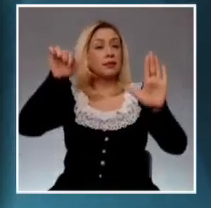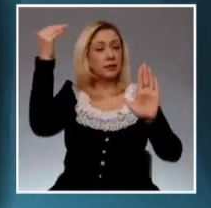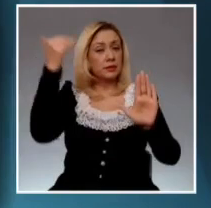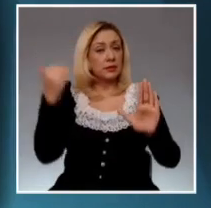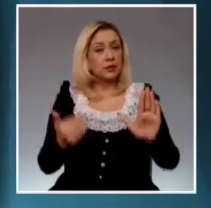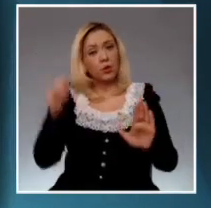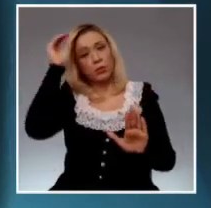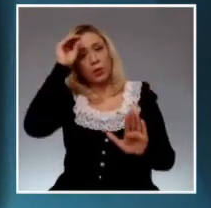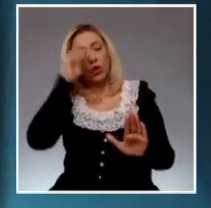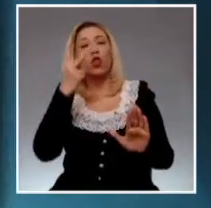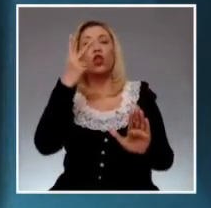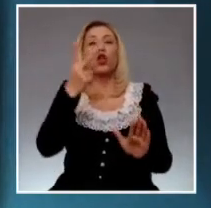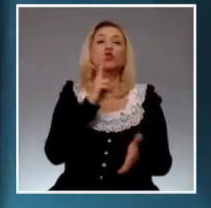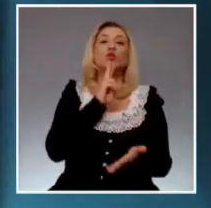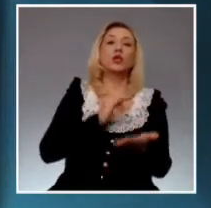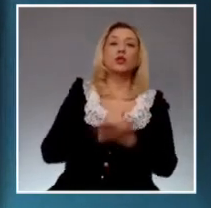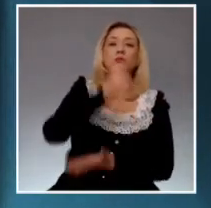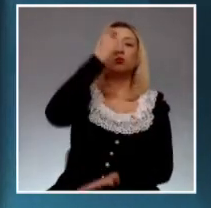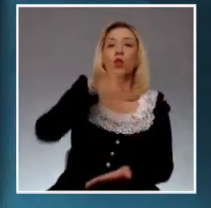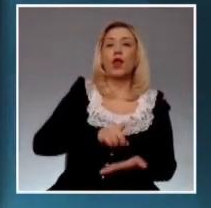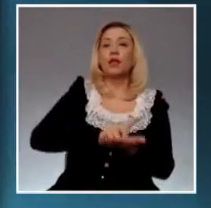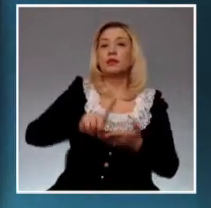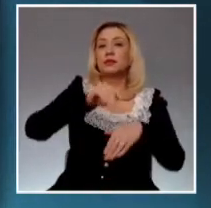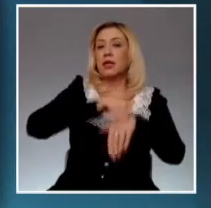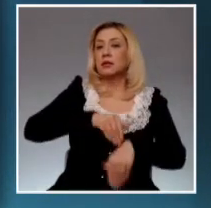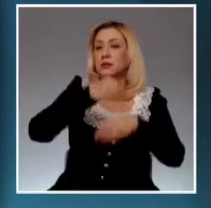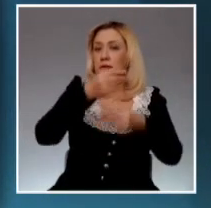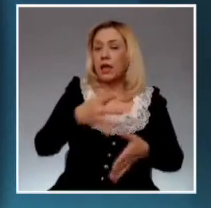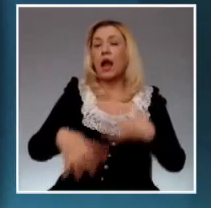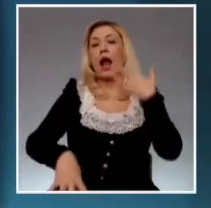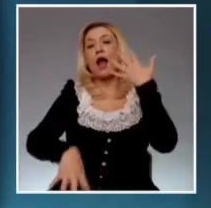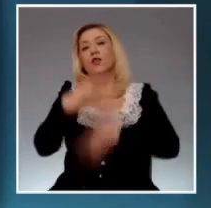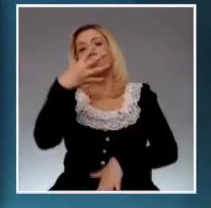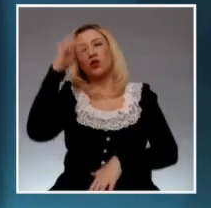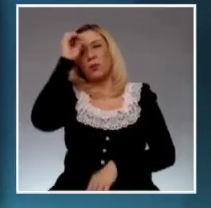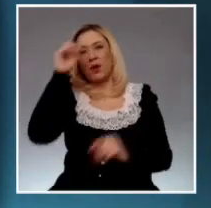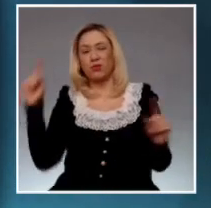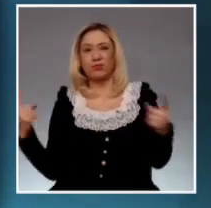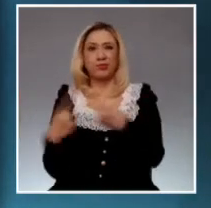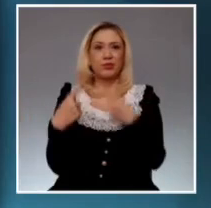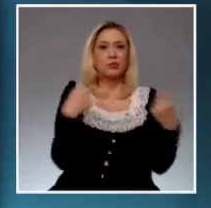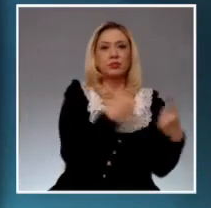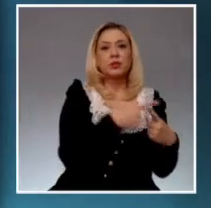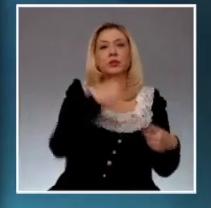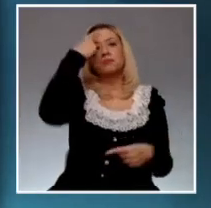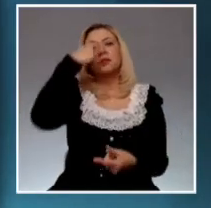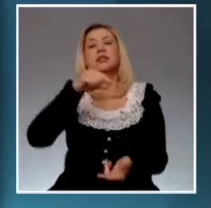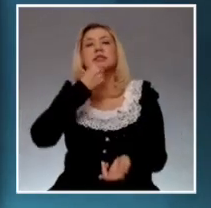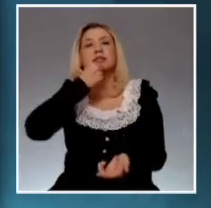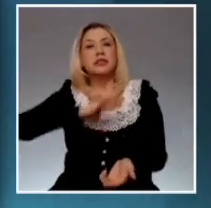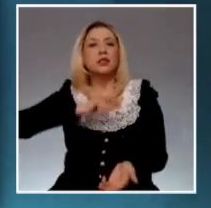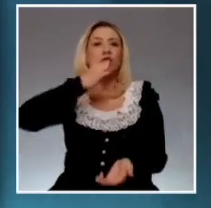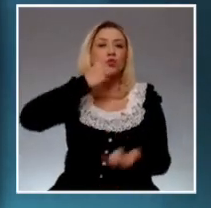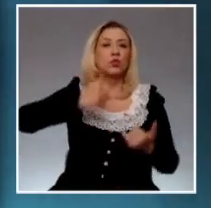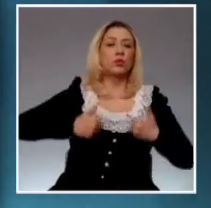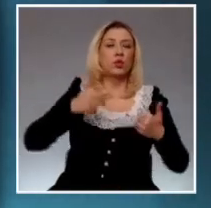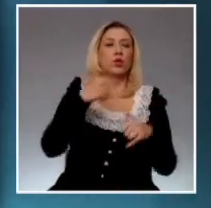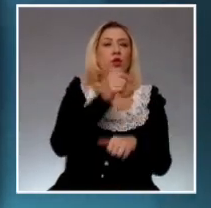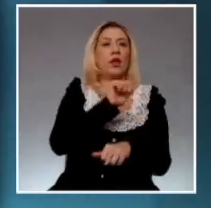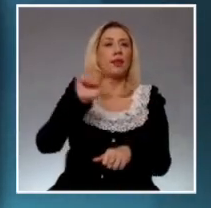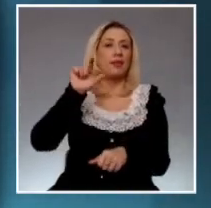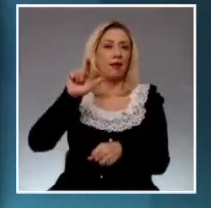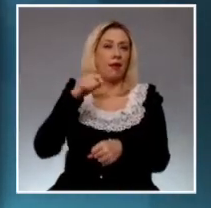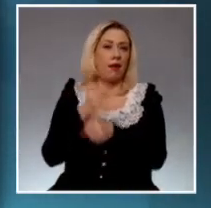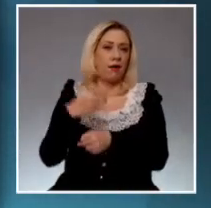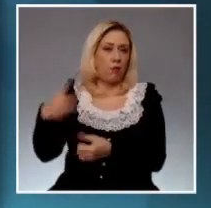14 tesis aisladas, relacionadas con temas de autonomía progresiva de niñas, niños y adolescentes para el ejercicio de sus derechos,